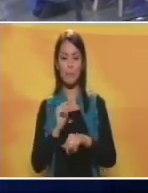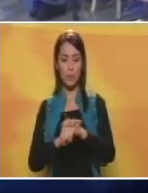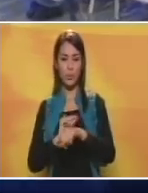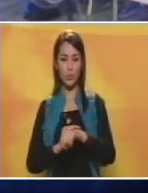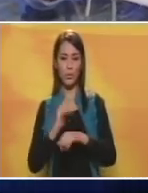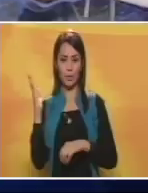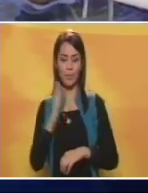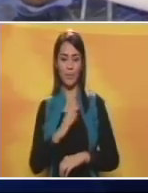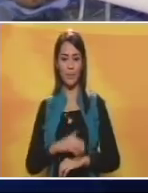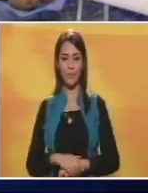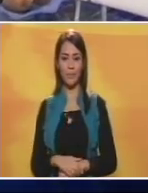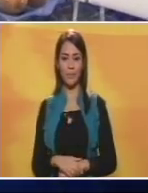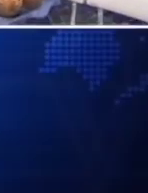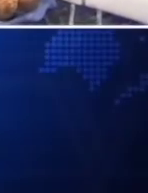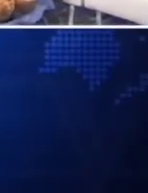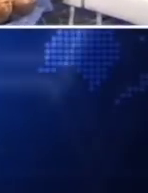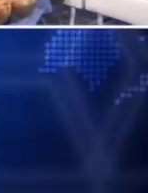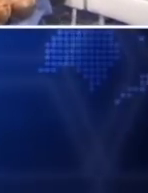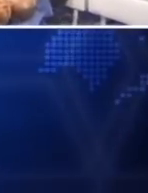minutos. Ya venimos.